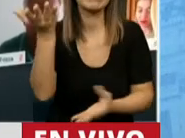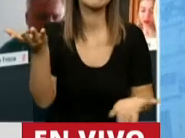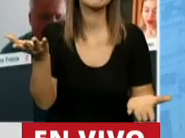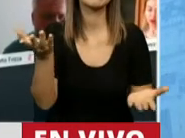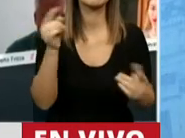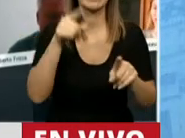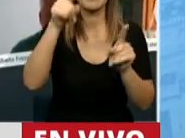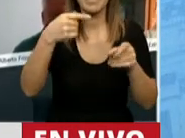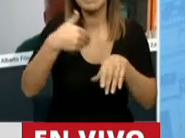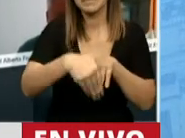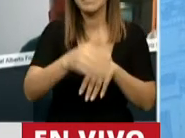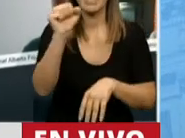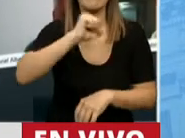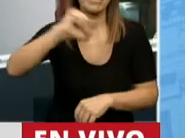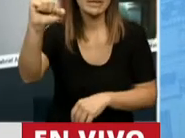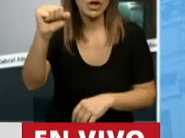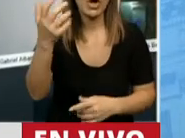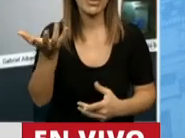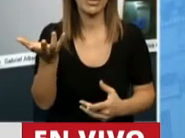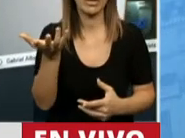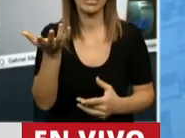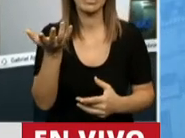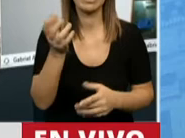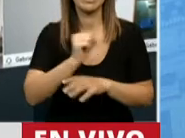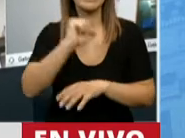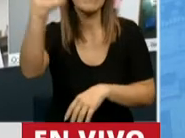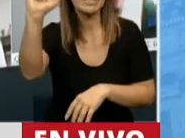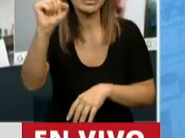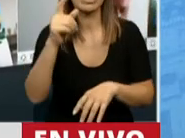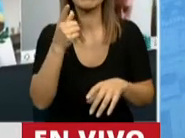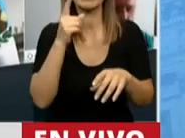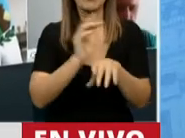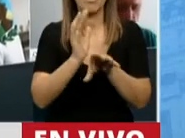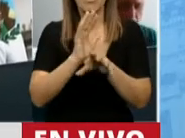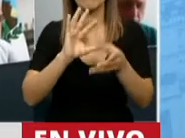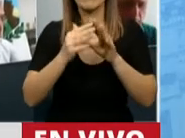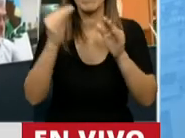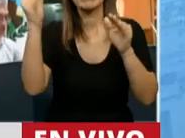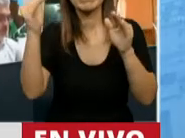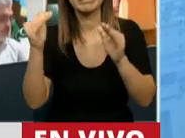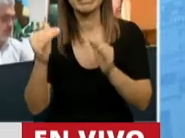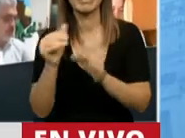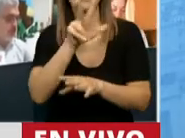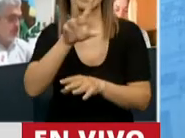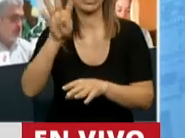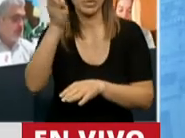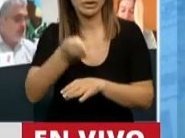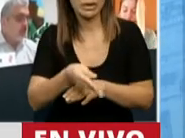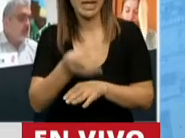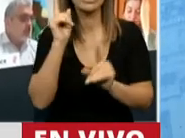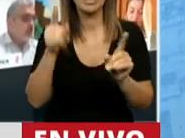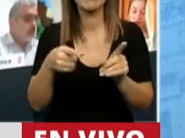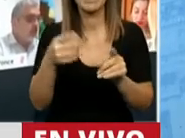previsto una inflación con una desaceleración modesta en un 34%, se decía, un déficit